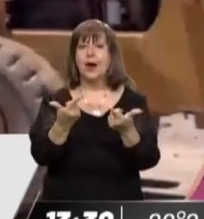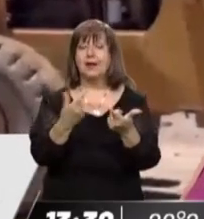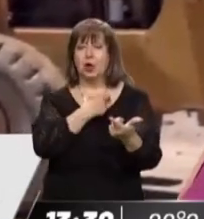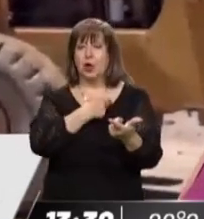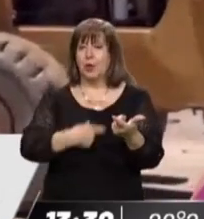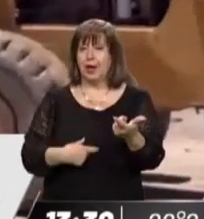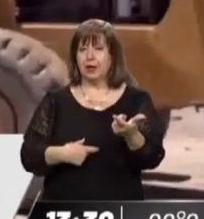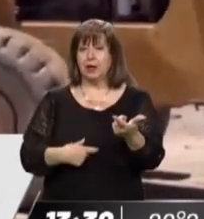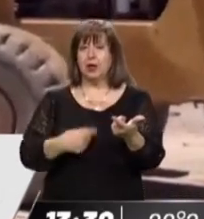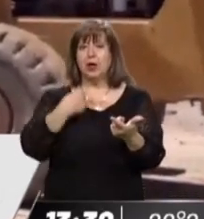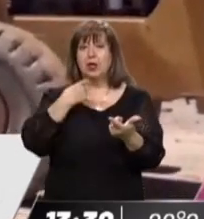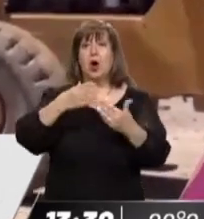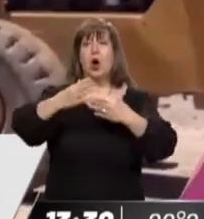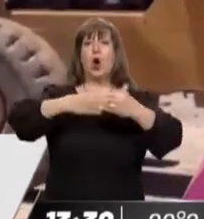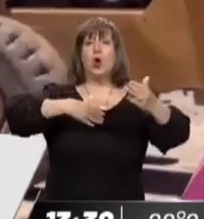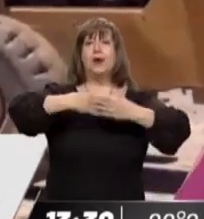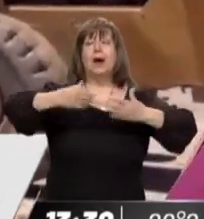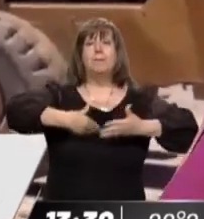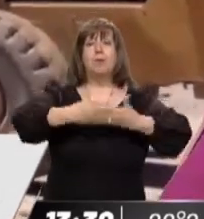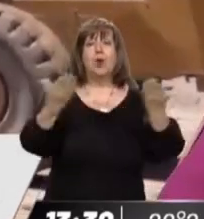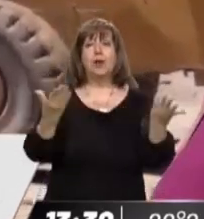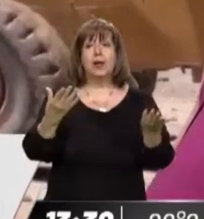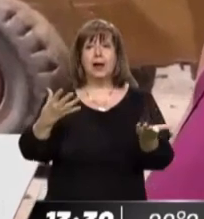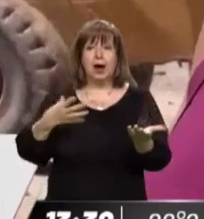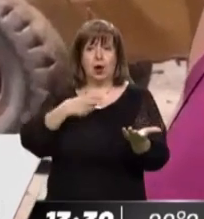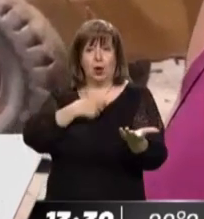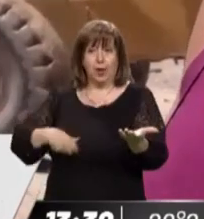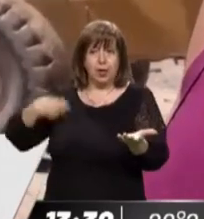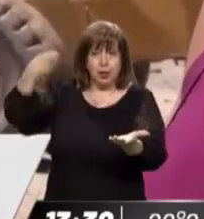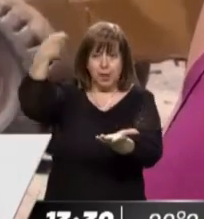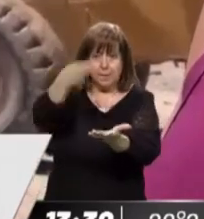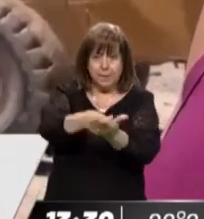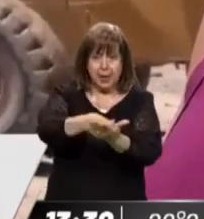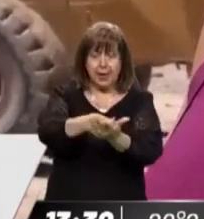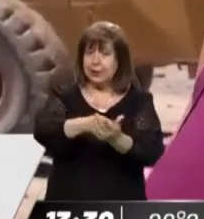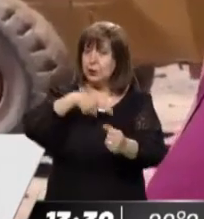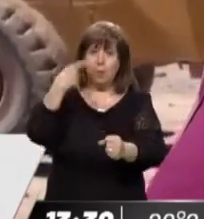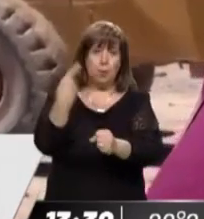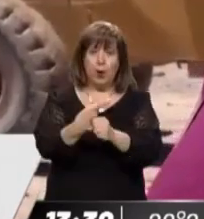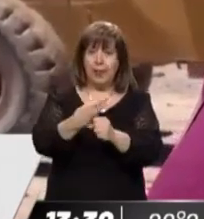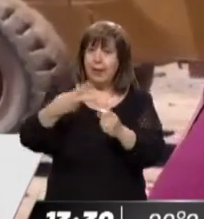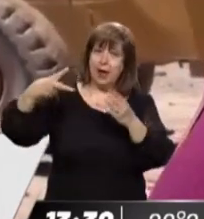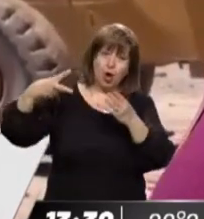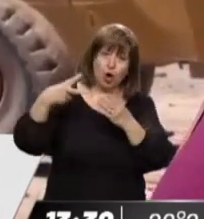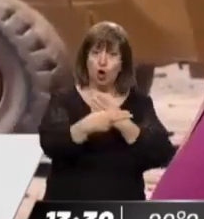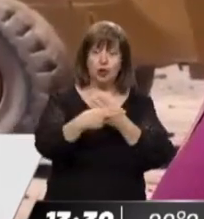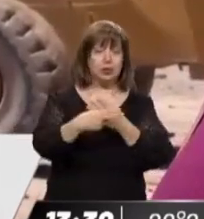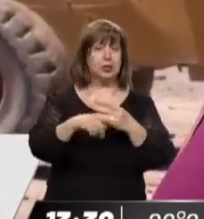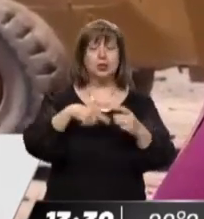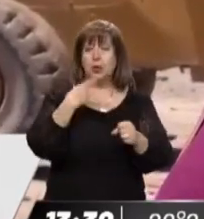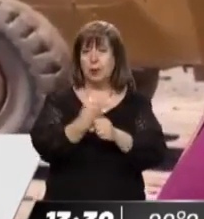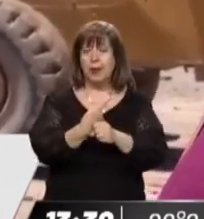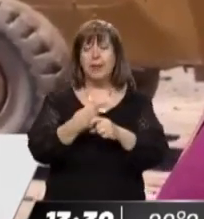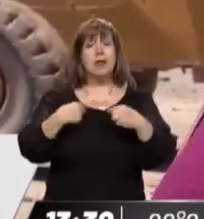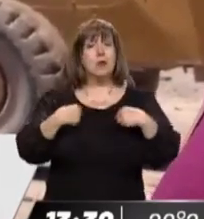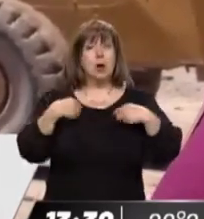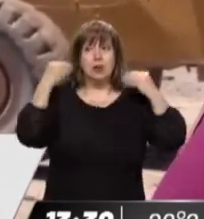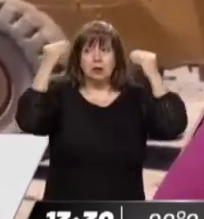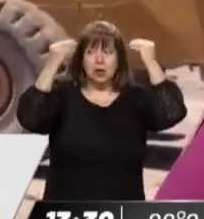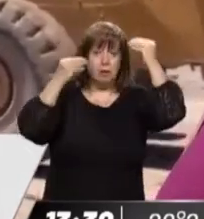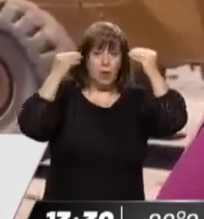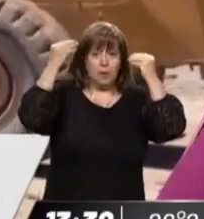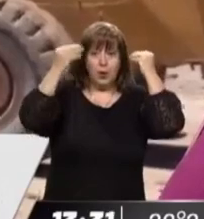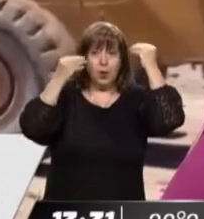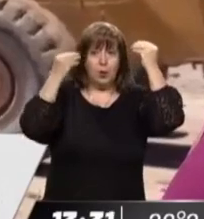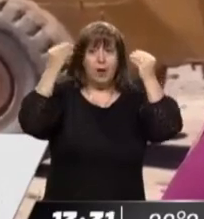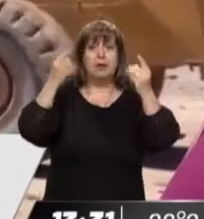iba a paralizar la obra pública. Así que, por supuesto que con mucha preocupación desde el sector, esto deja